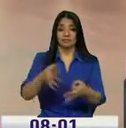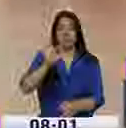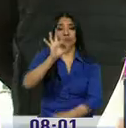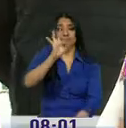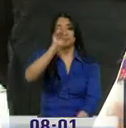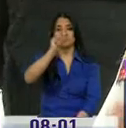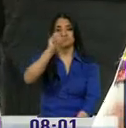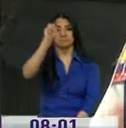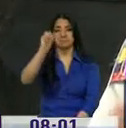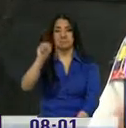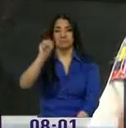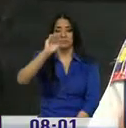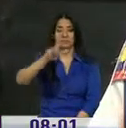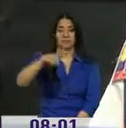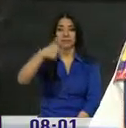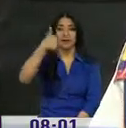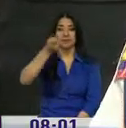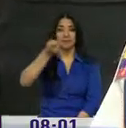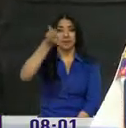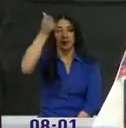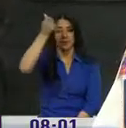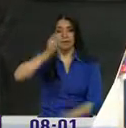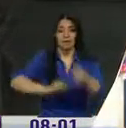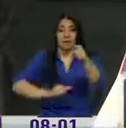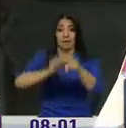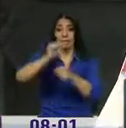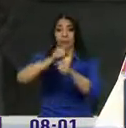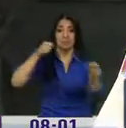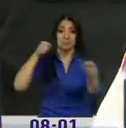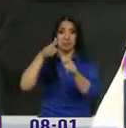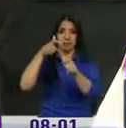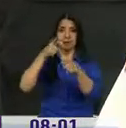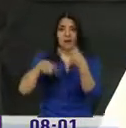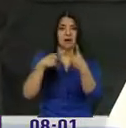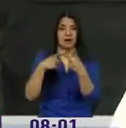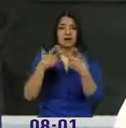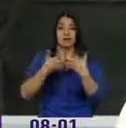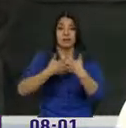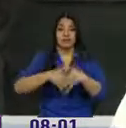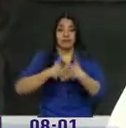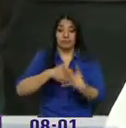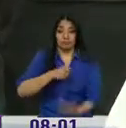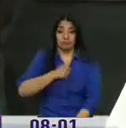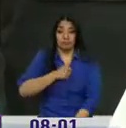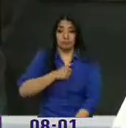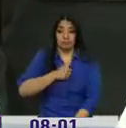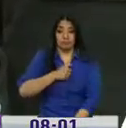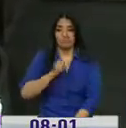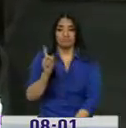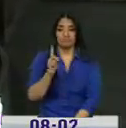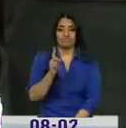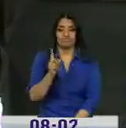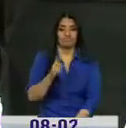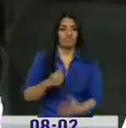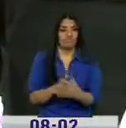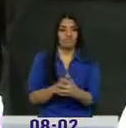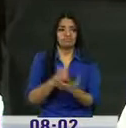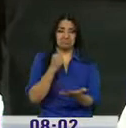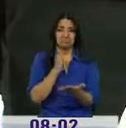milímetros. El arma es un arma semiautomática, no es de fabricación artesanal, ni mucho menos, es de una